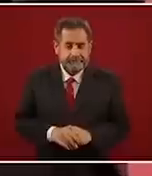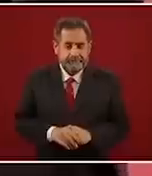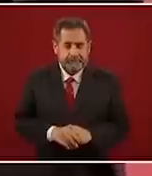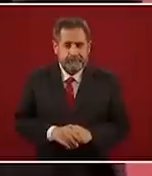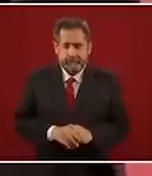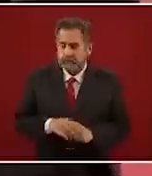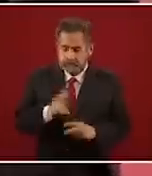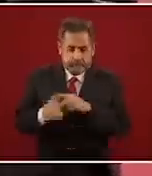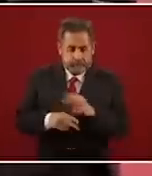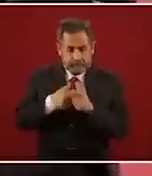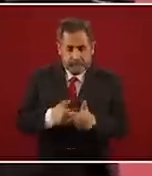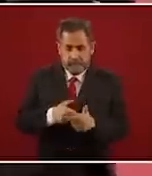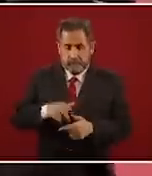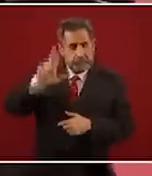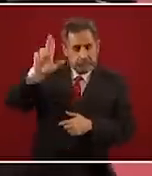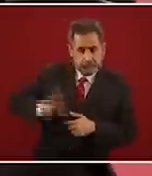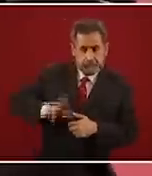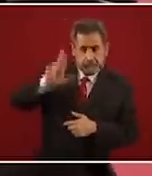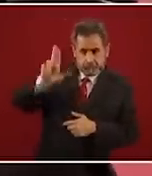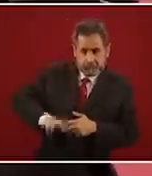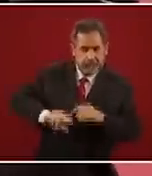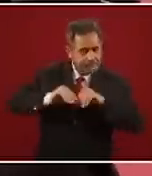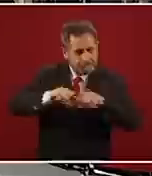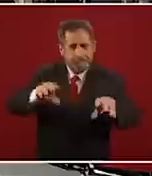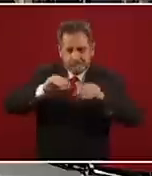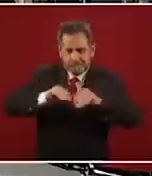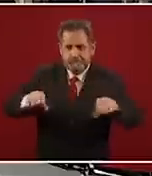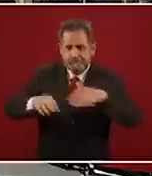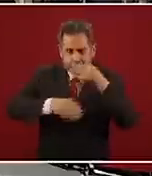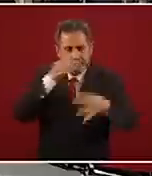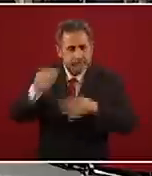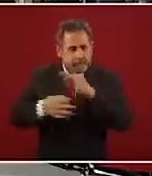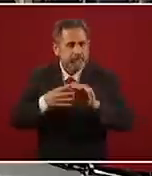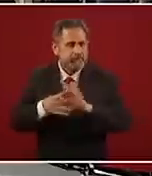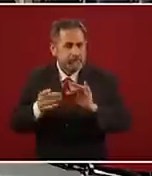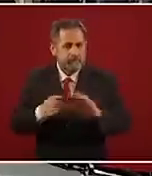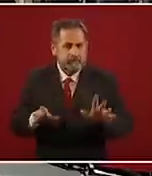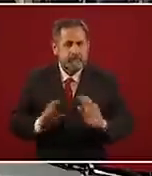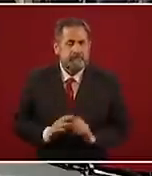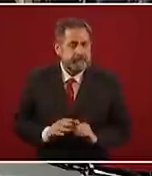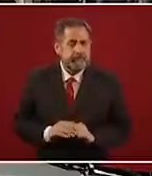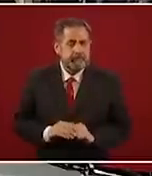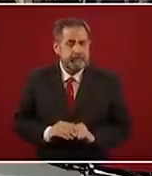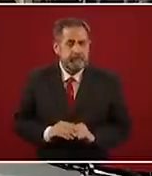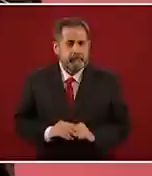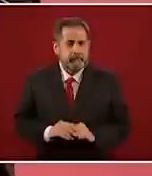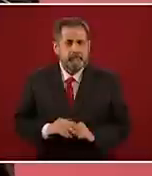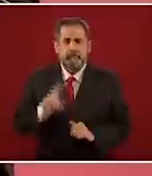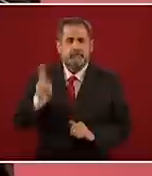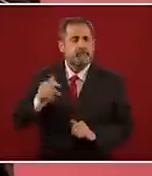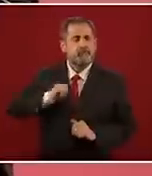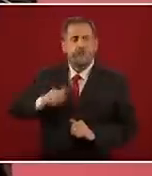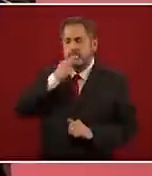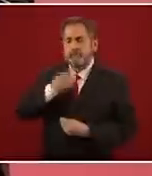aquí vamos a estar todos los martes y, como el poema de Machado,